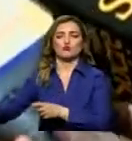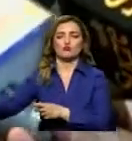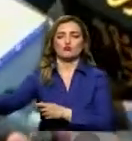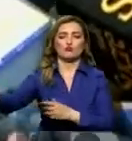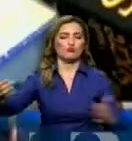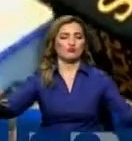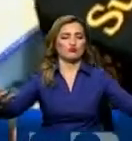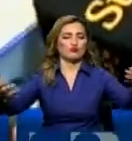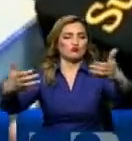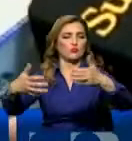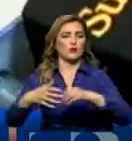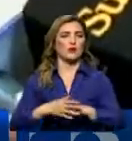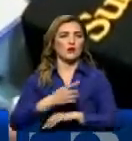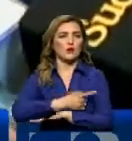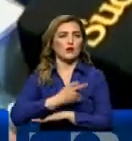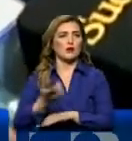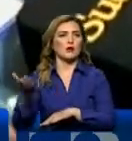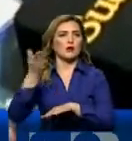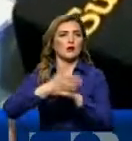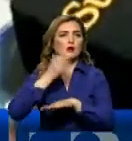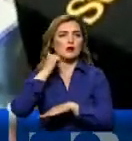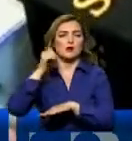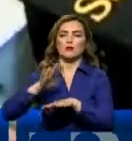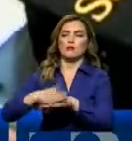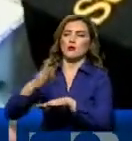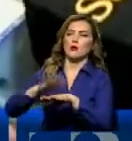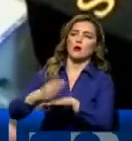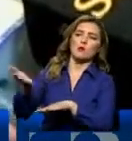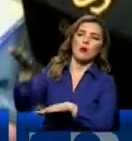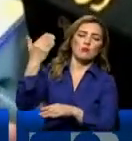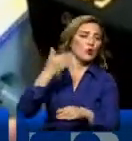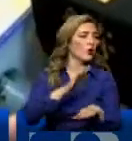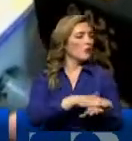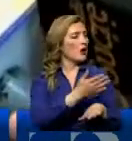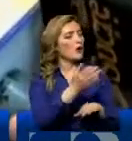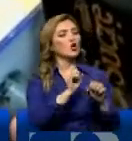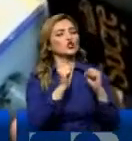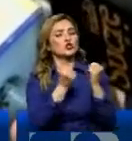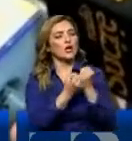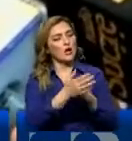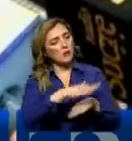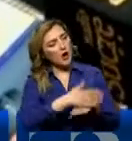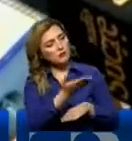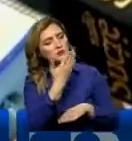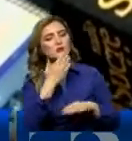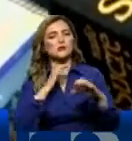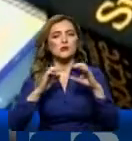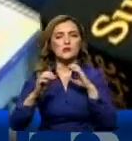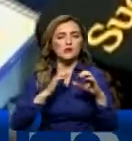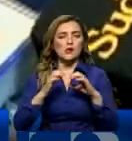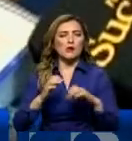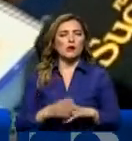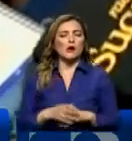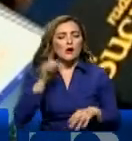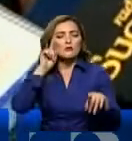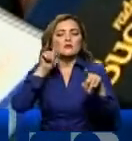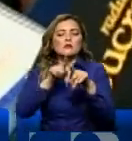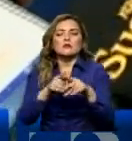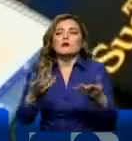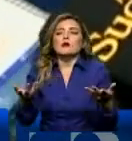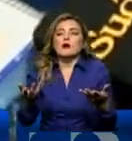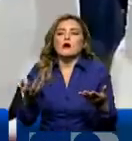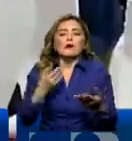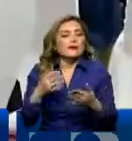ayer estamos convocando a los diferentes sectores productivos, sociales, para poder conversar, aterrizar y resolver